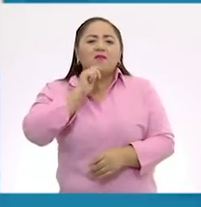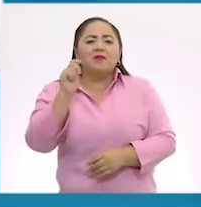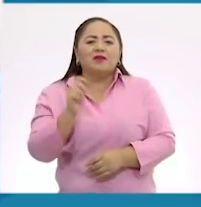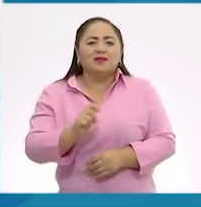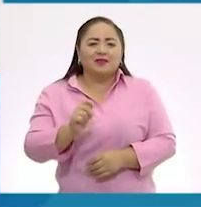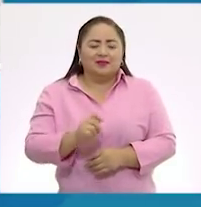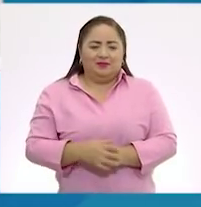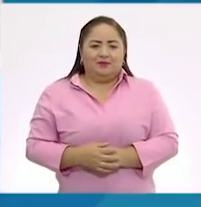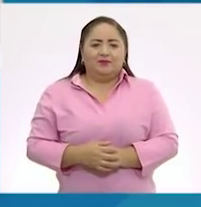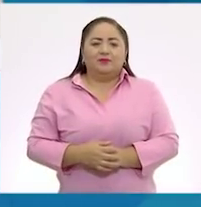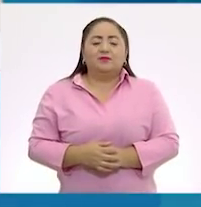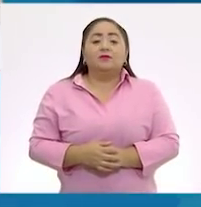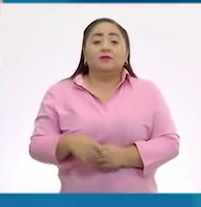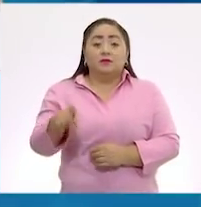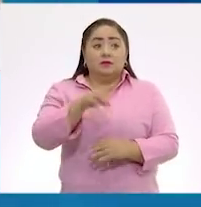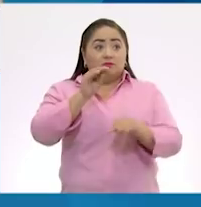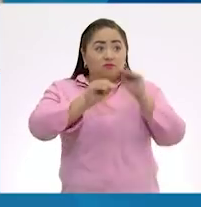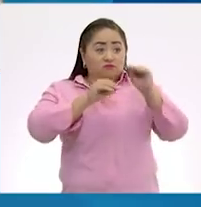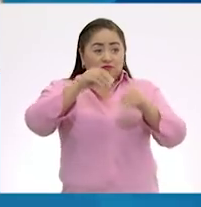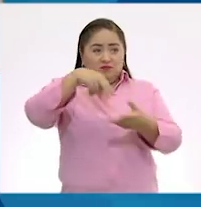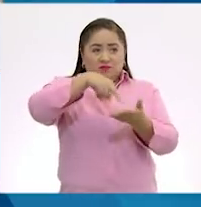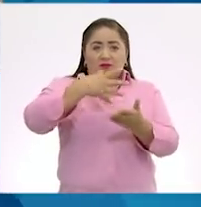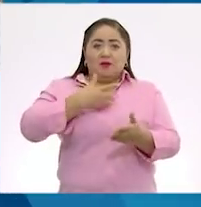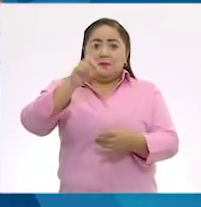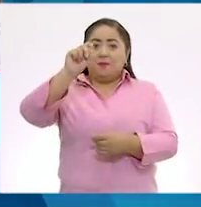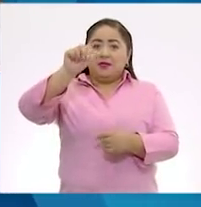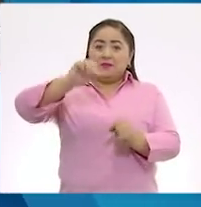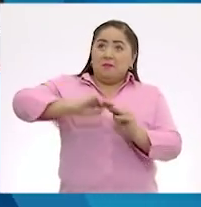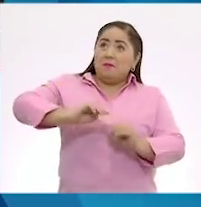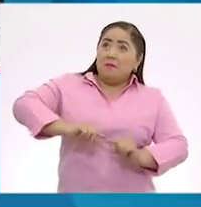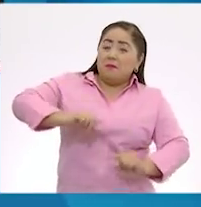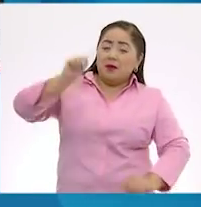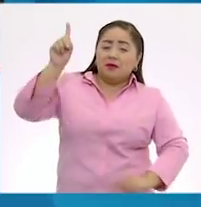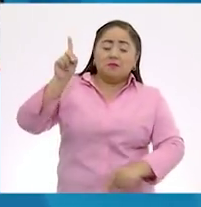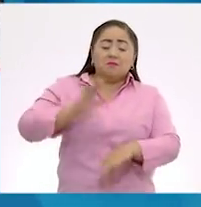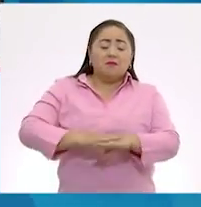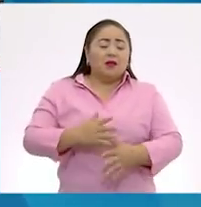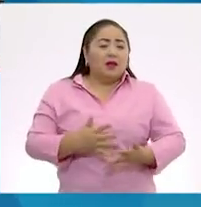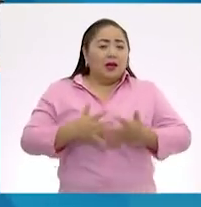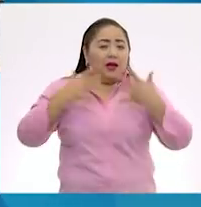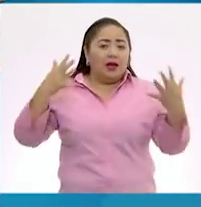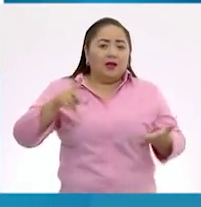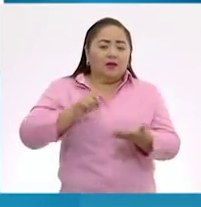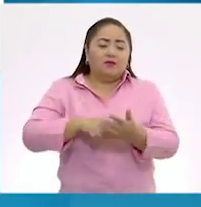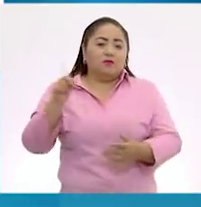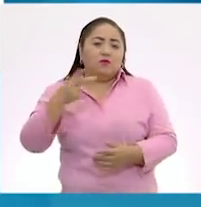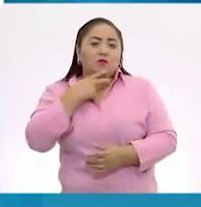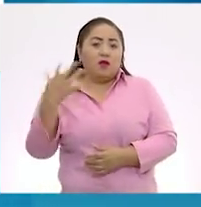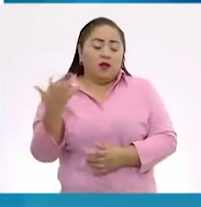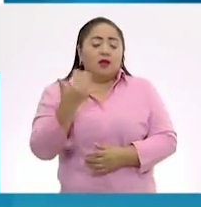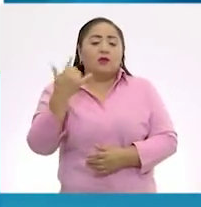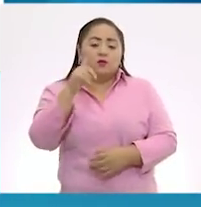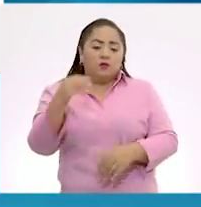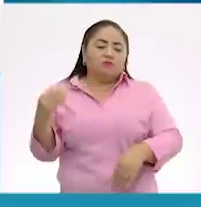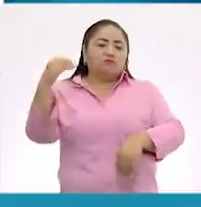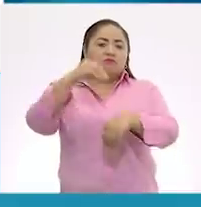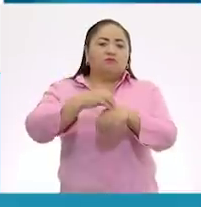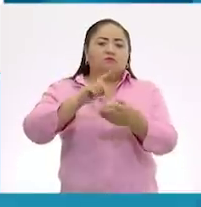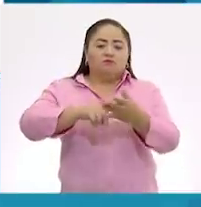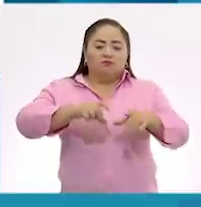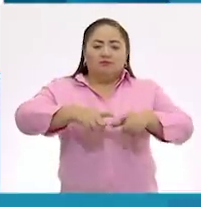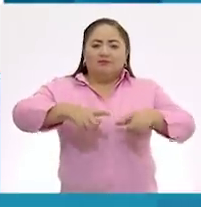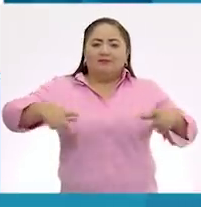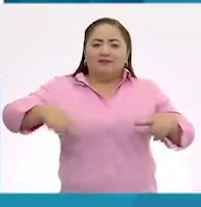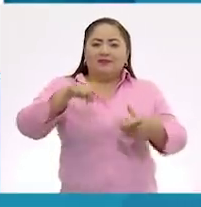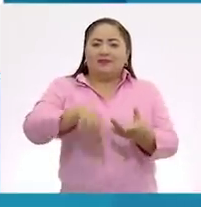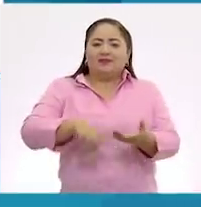Matías Goeritz. La estructura de 26 metros de altura fue la más grande que realizó su autor y fue colocada en la explanada del